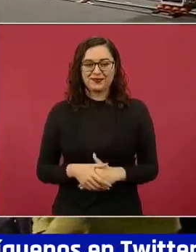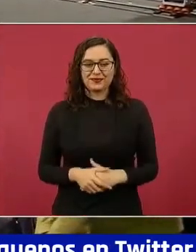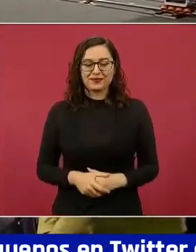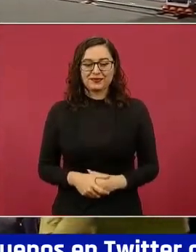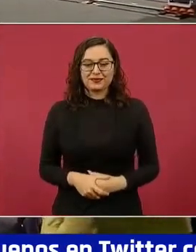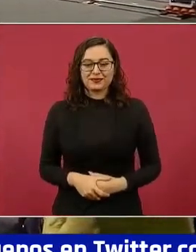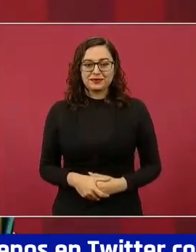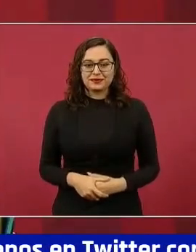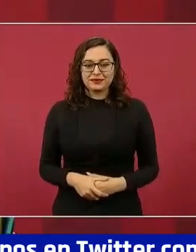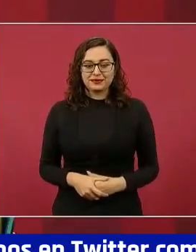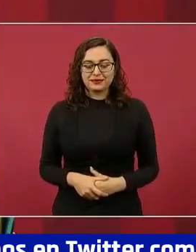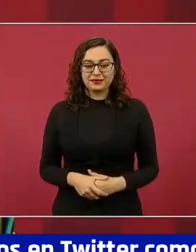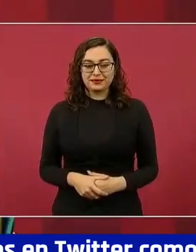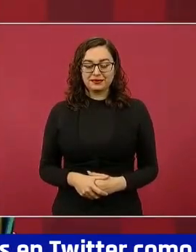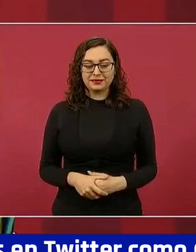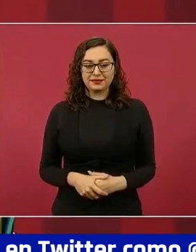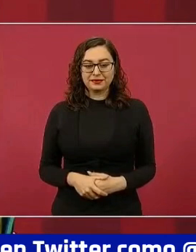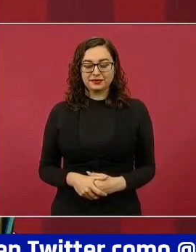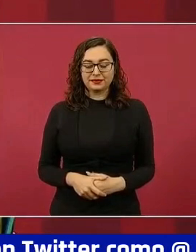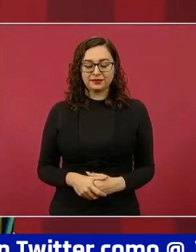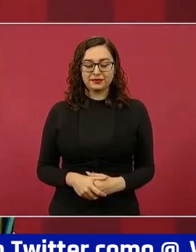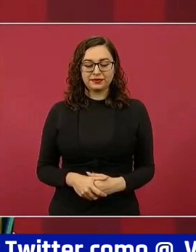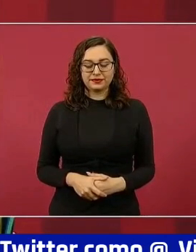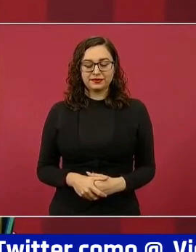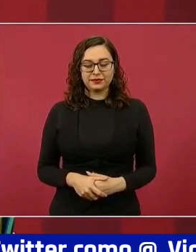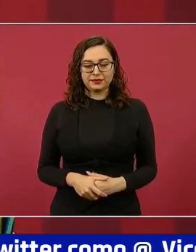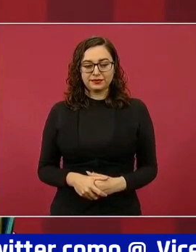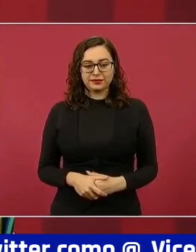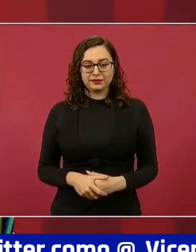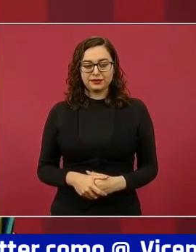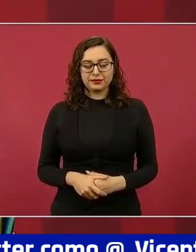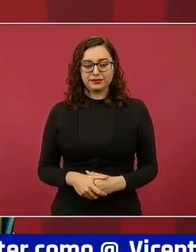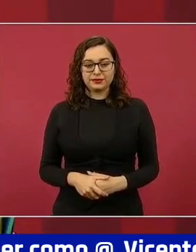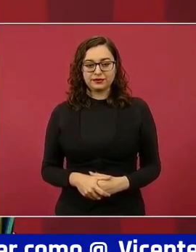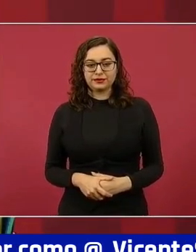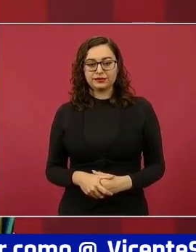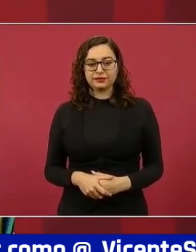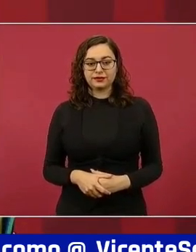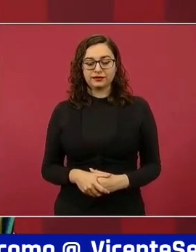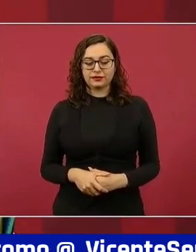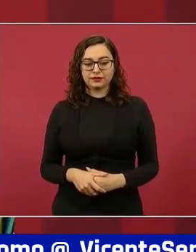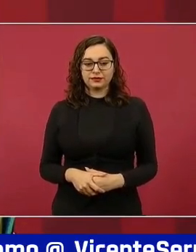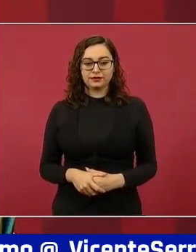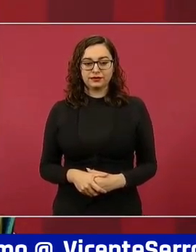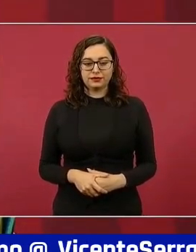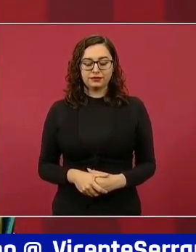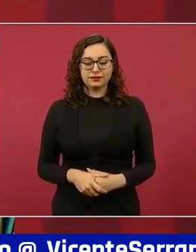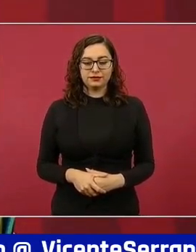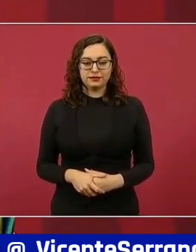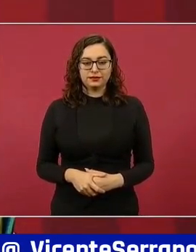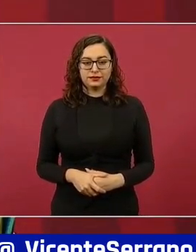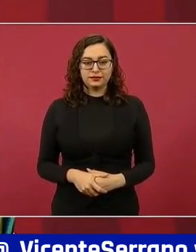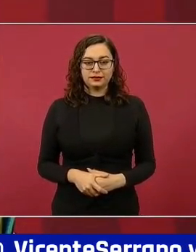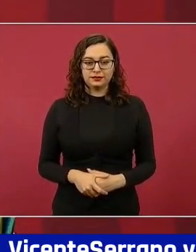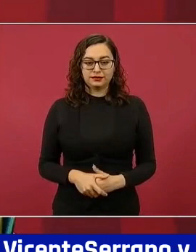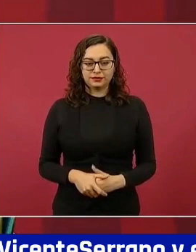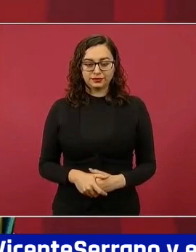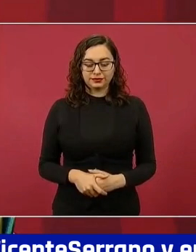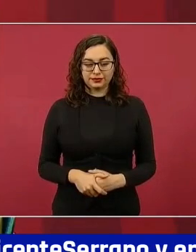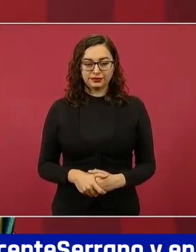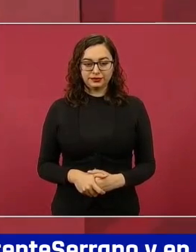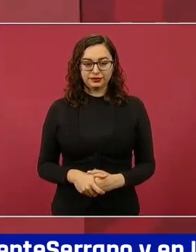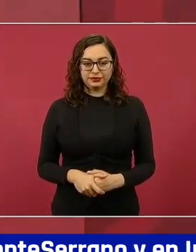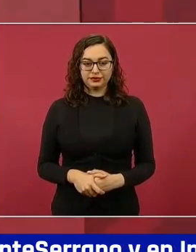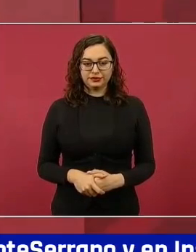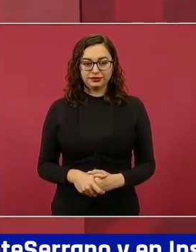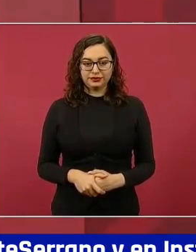Thank you very much for the question. I think that the process of the president having a